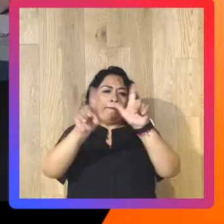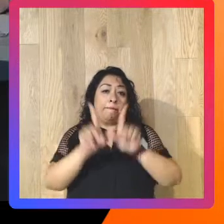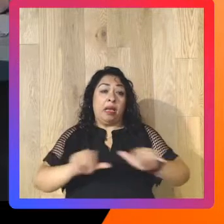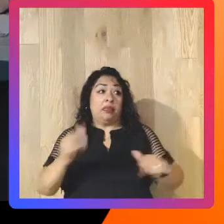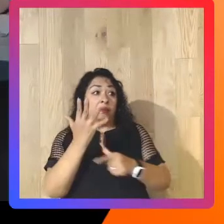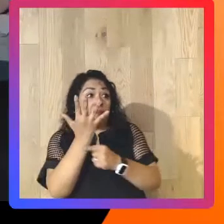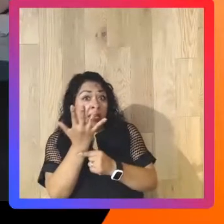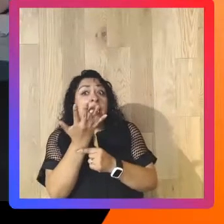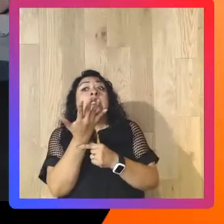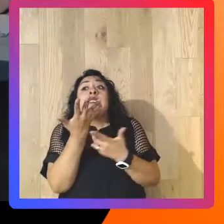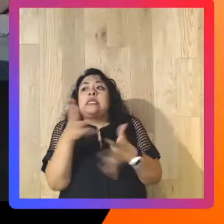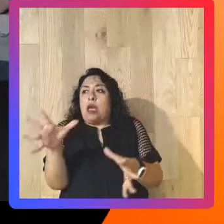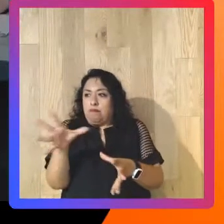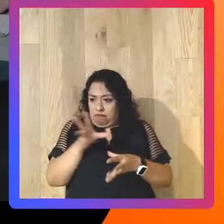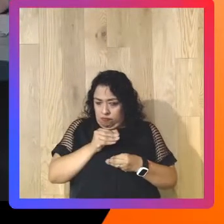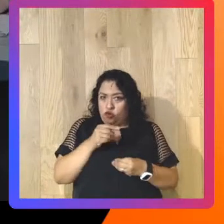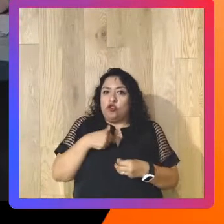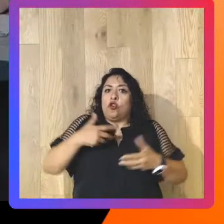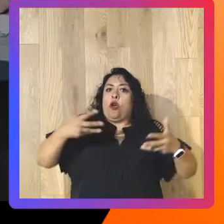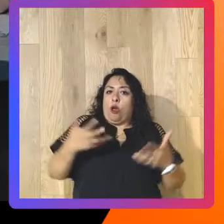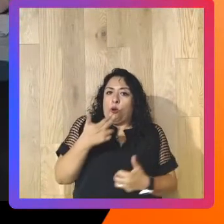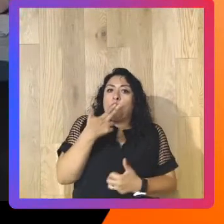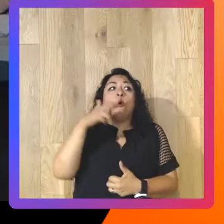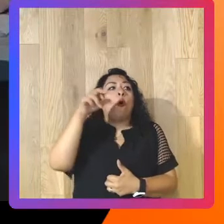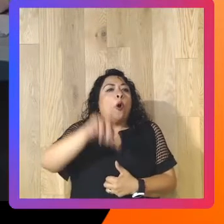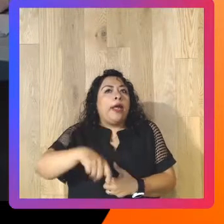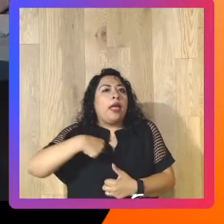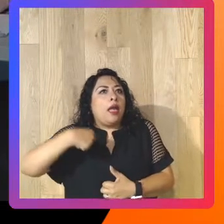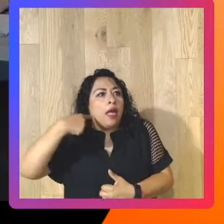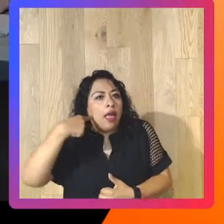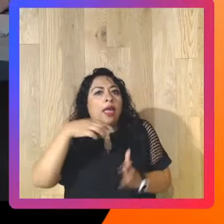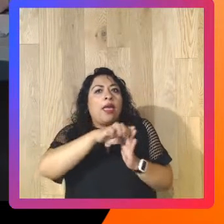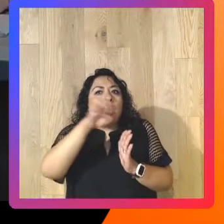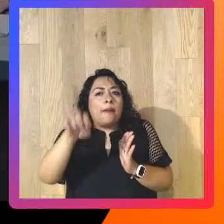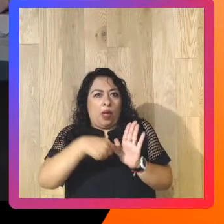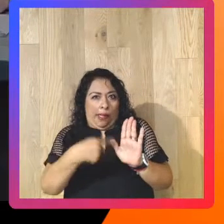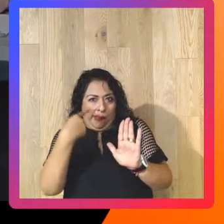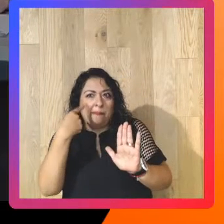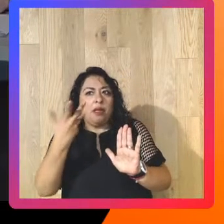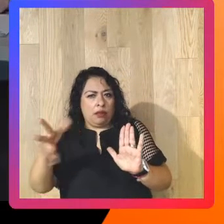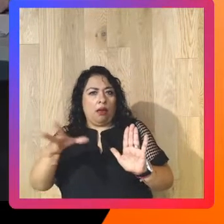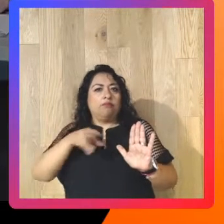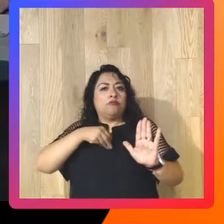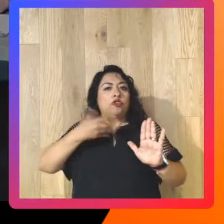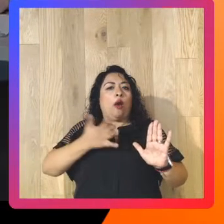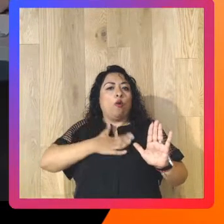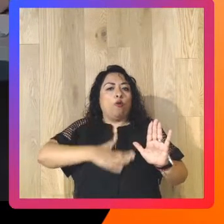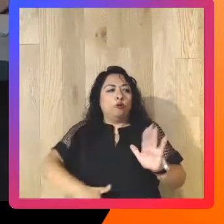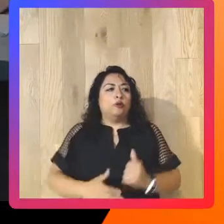informan quienes ya lo adoptaron y hoy van a escuchar ejemplos de ello,